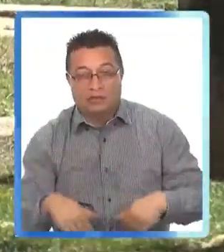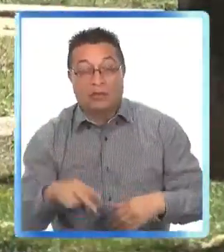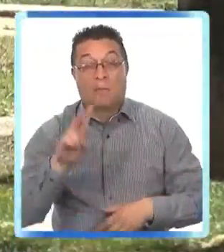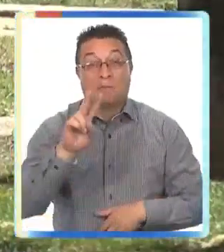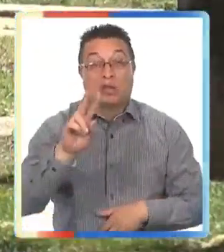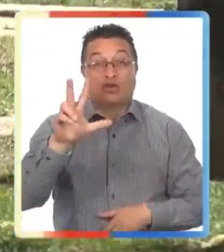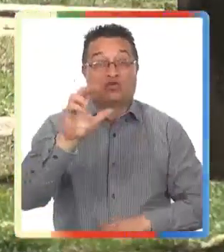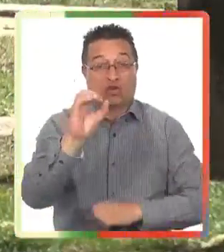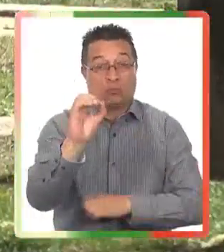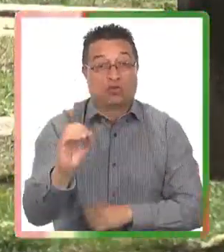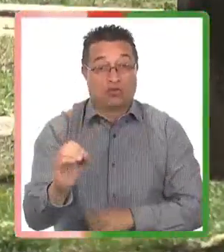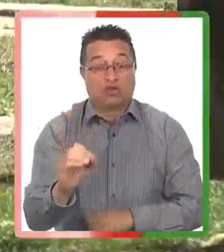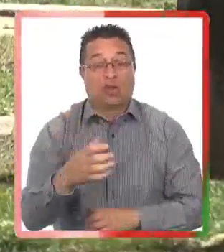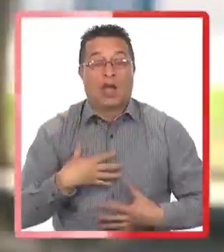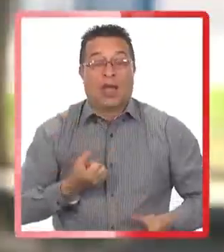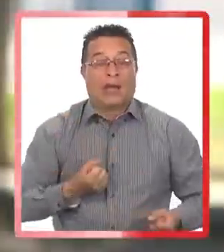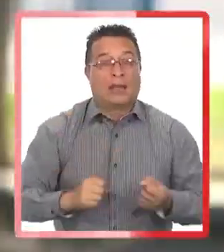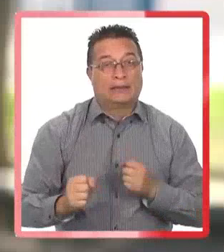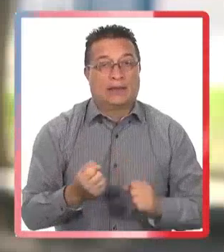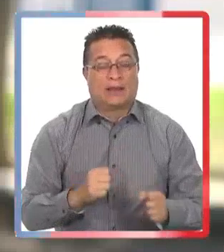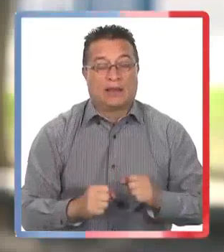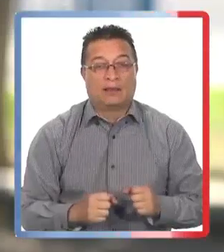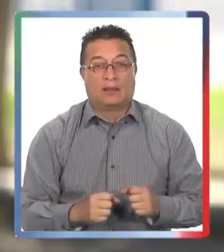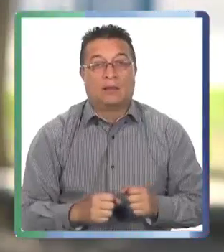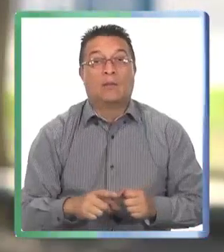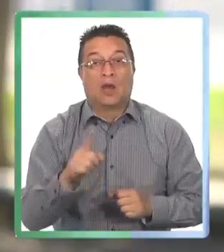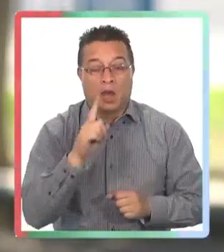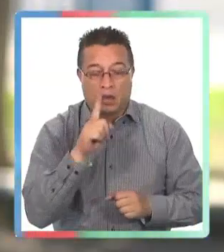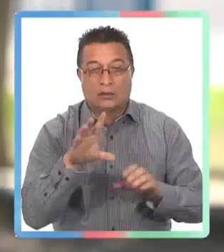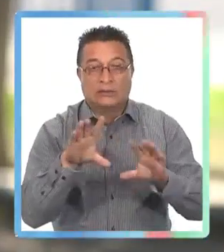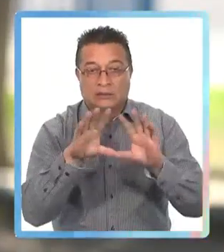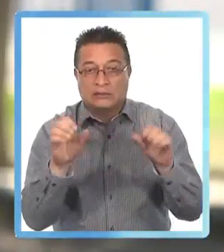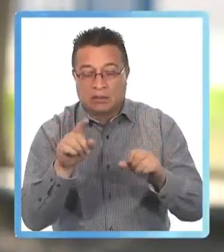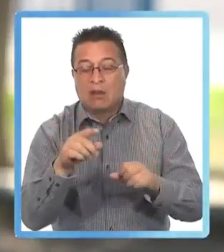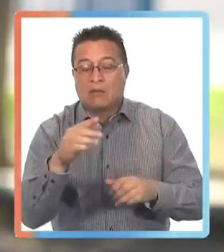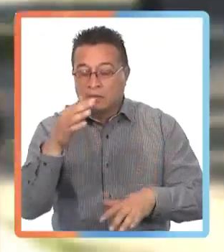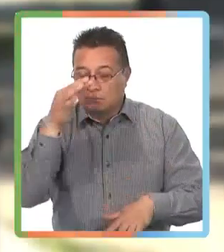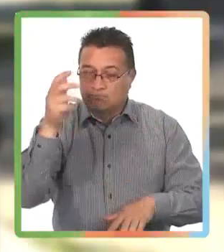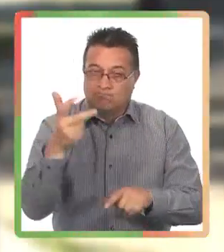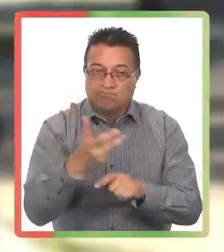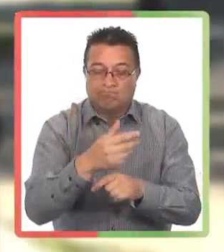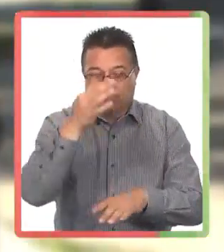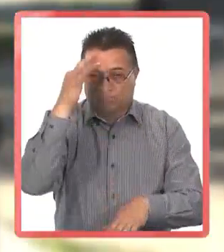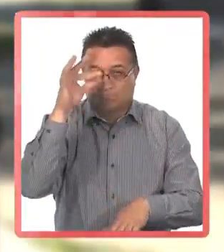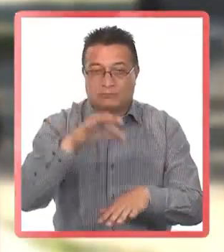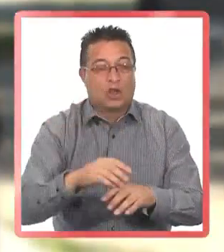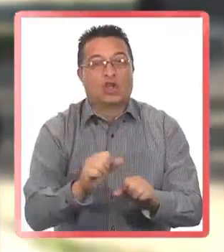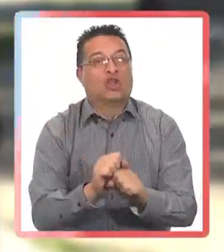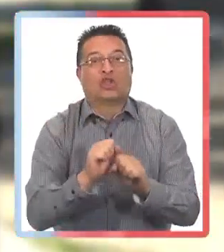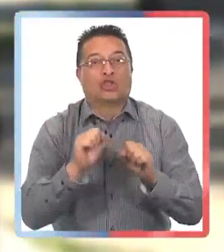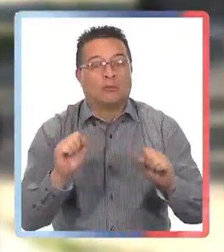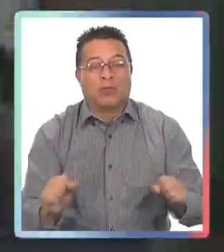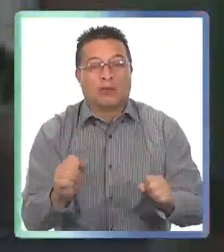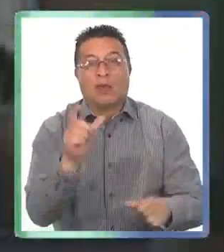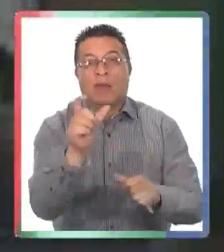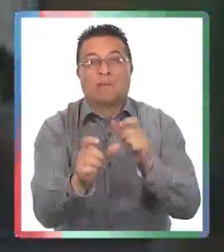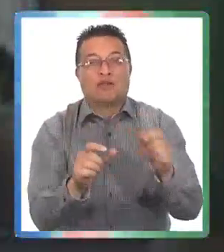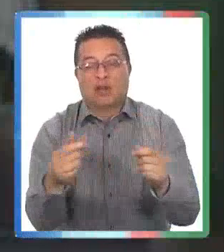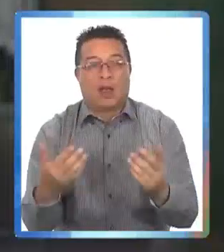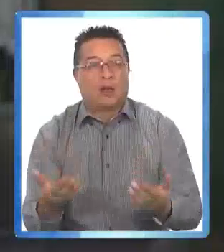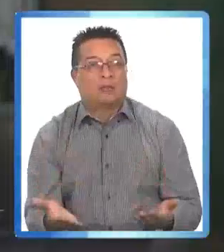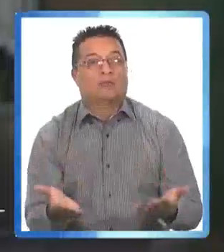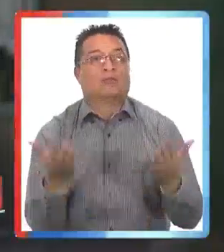y un 28% de ansiedad. Hay un sistema que a mi juicio está enfermo, porque no puede ser posible que la gente